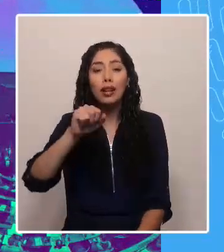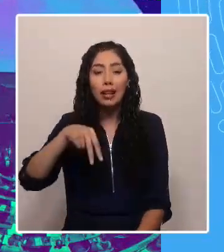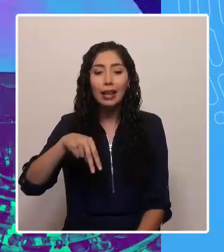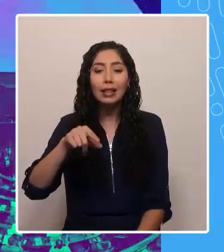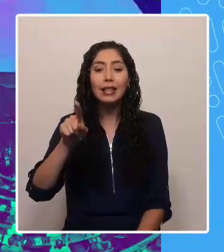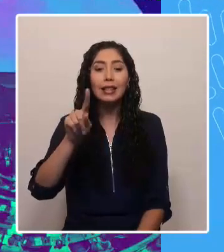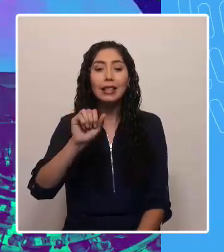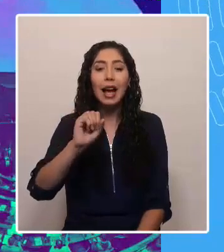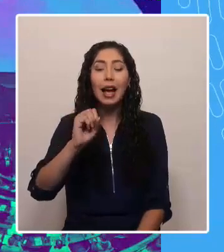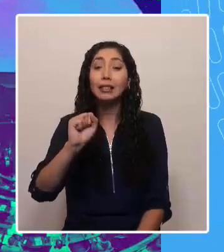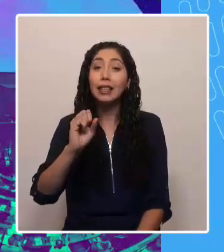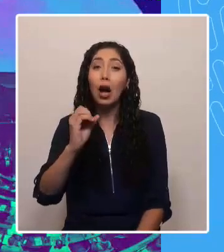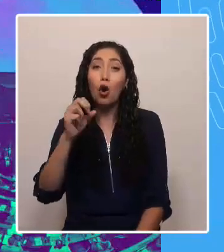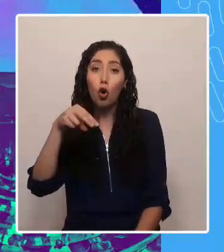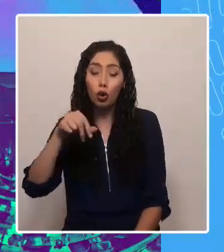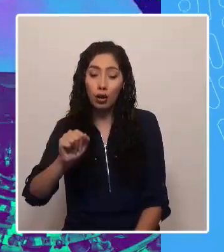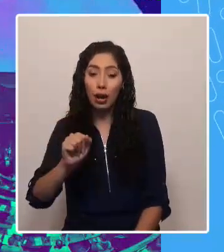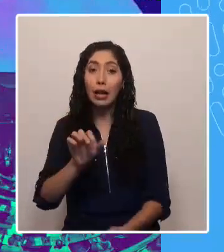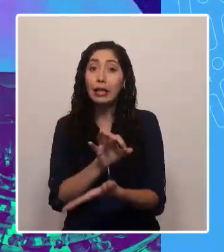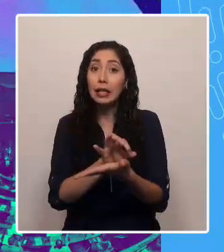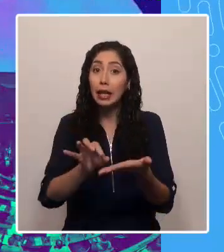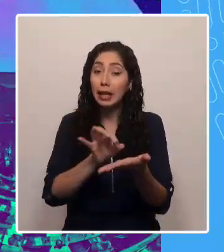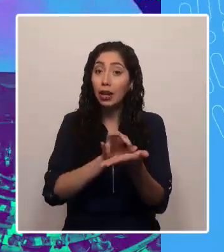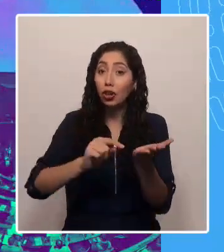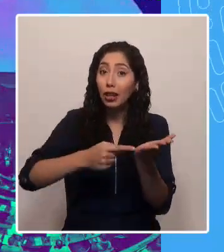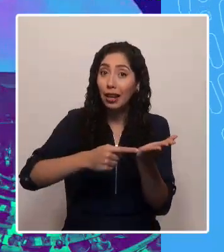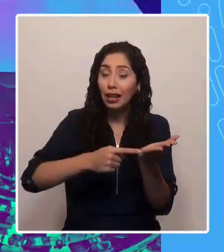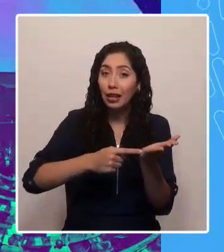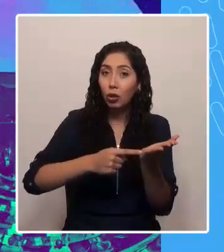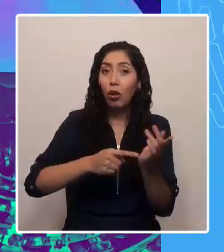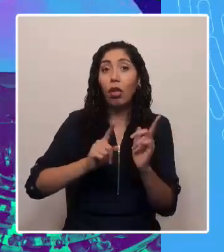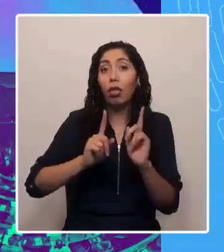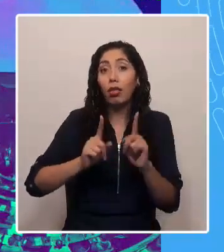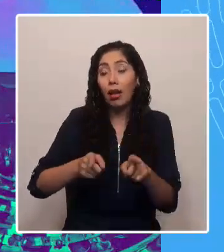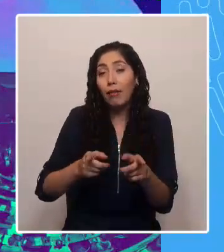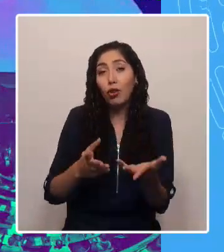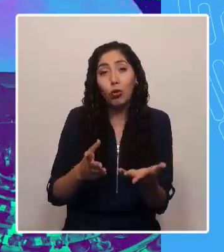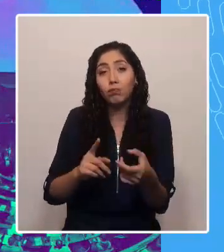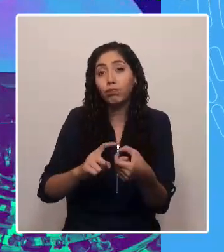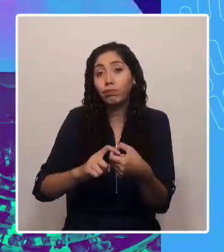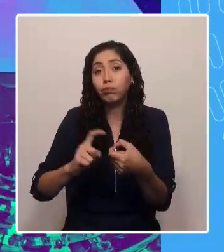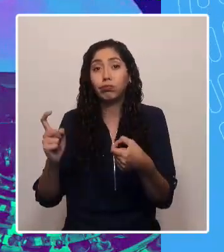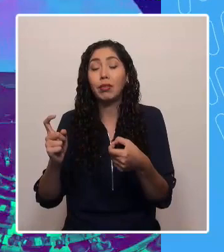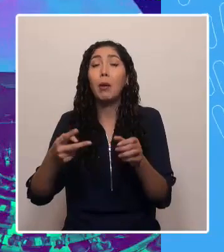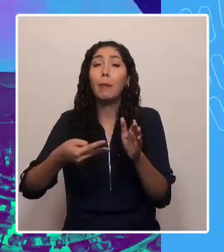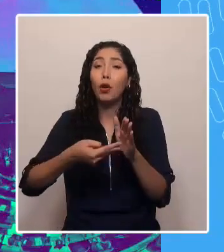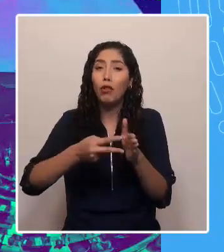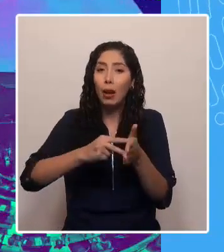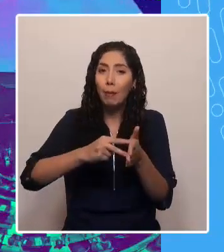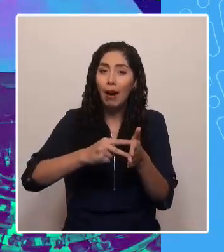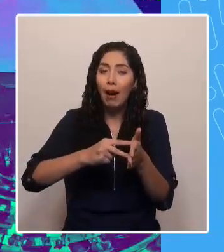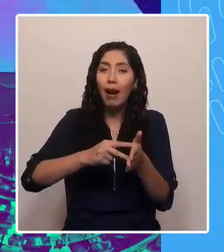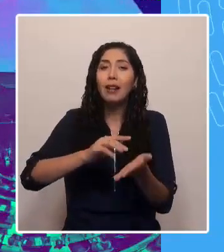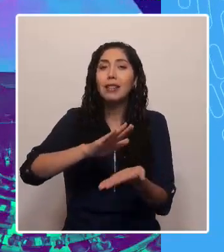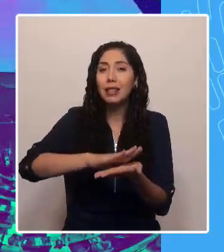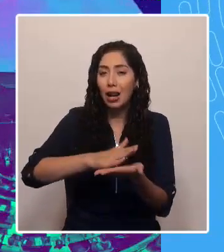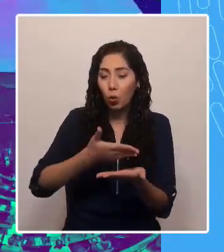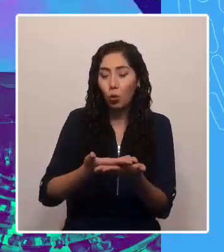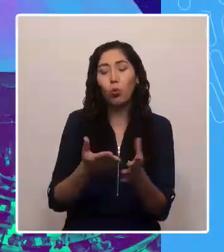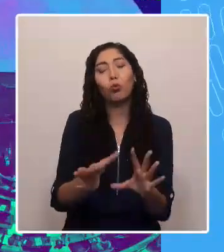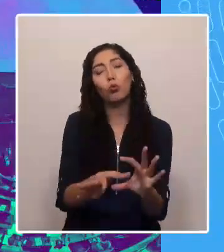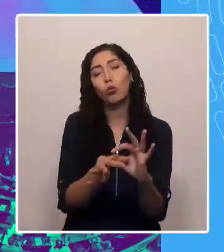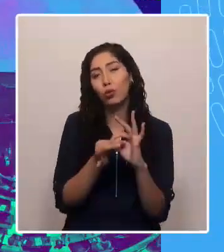nuestro secretario técnico hasta hace poco y quien tuvo que retirarse por problemas de salud. Muchas gracias por